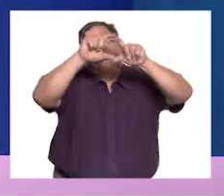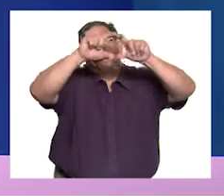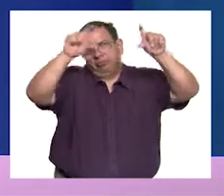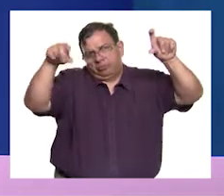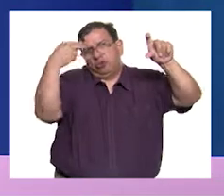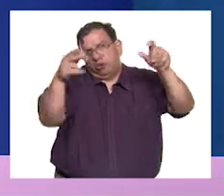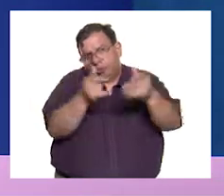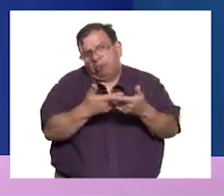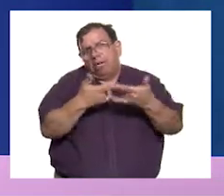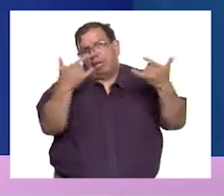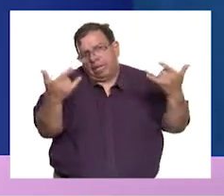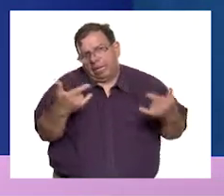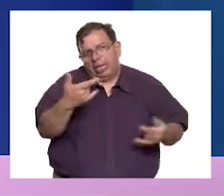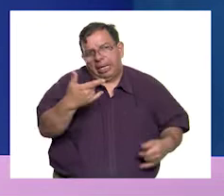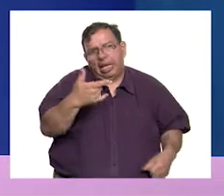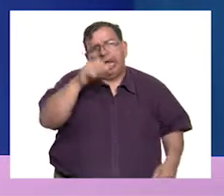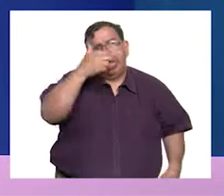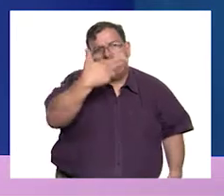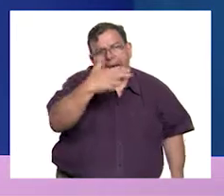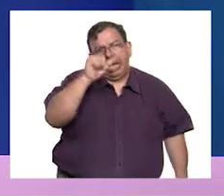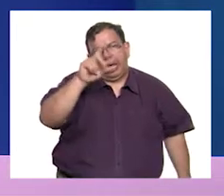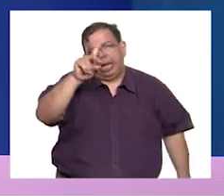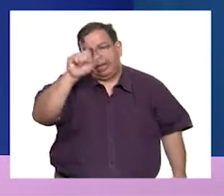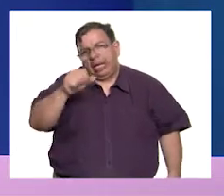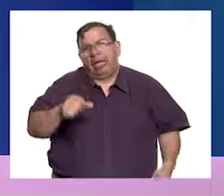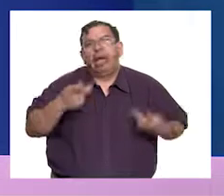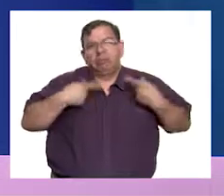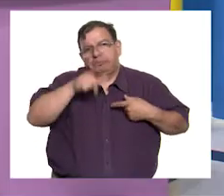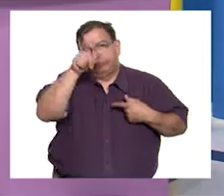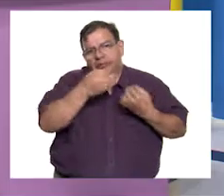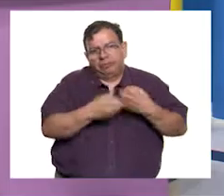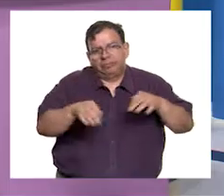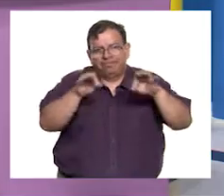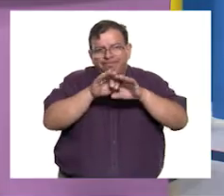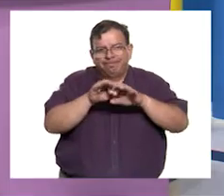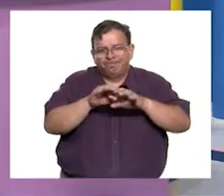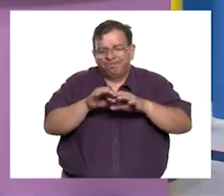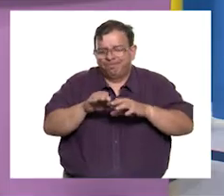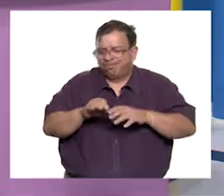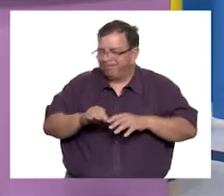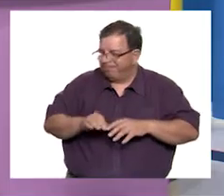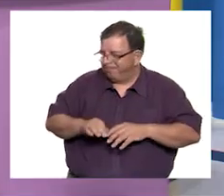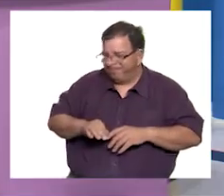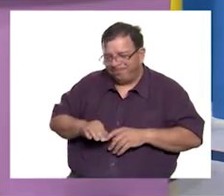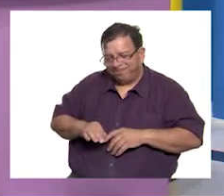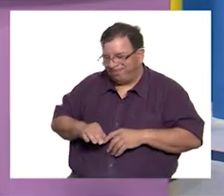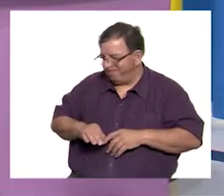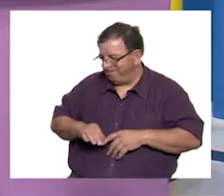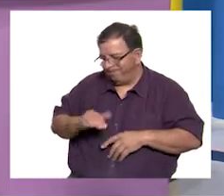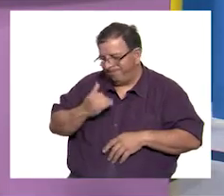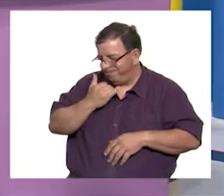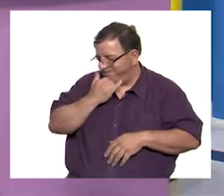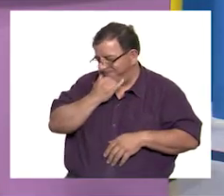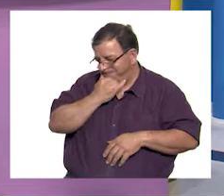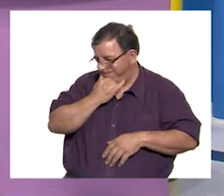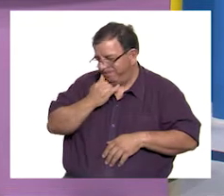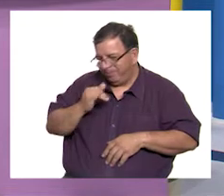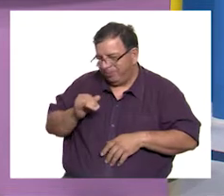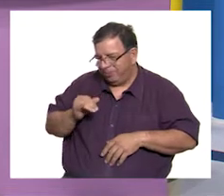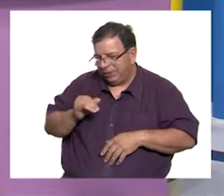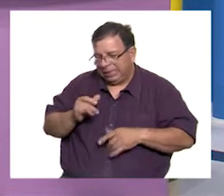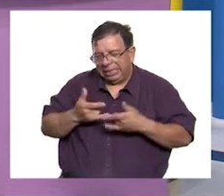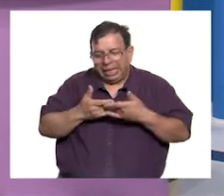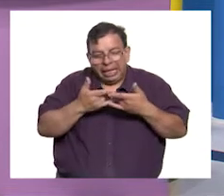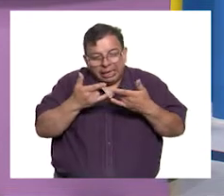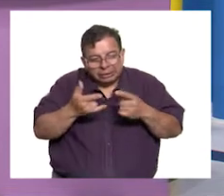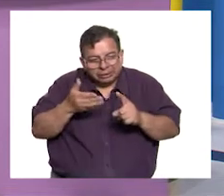al cuento, por eso es el personaje más importante. Perdón, Ton, pero creo que pues, la historia